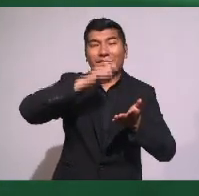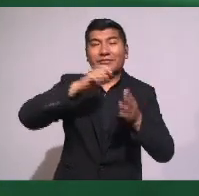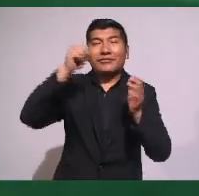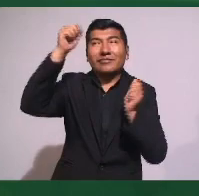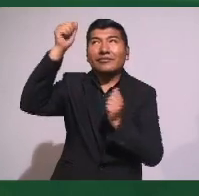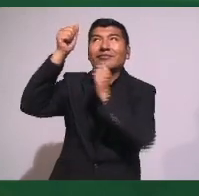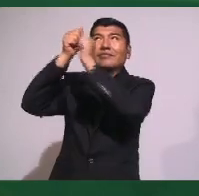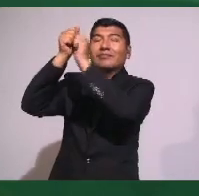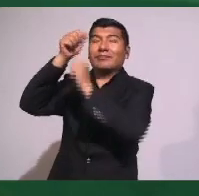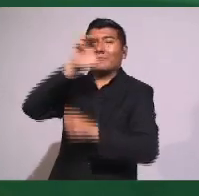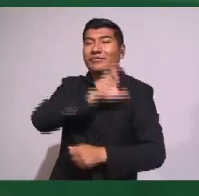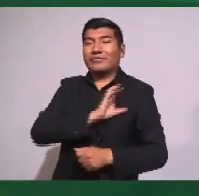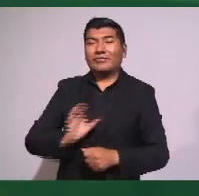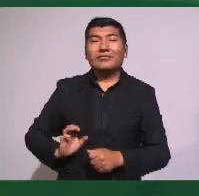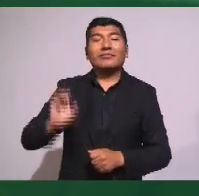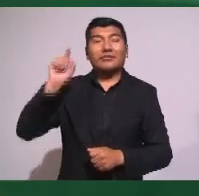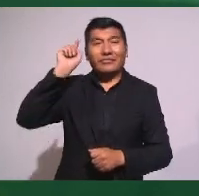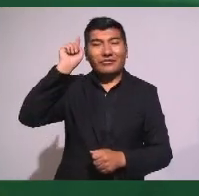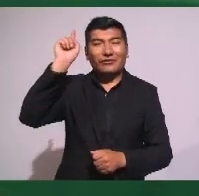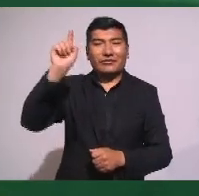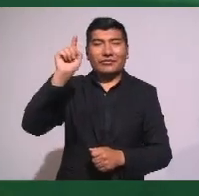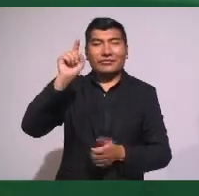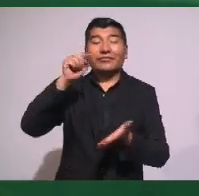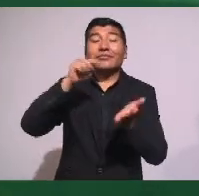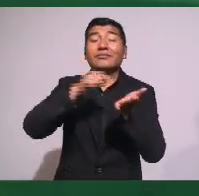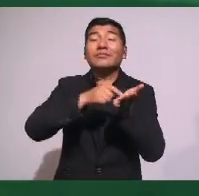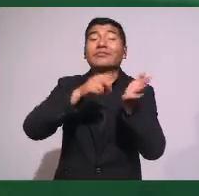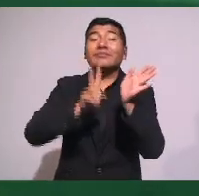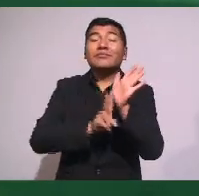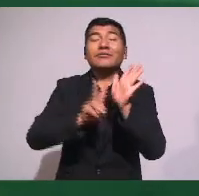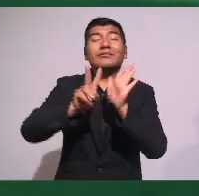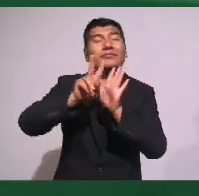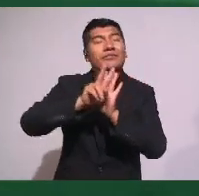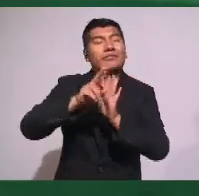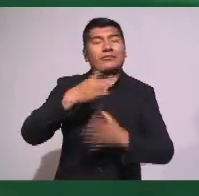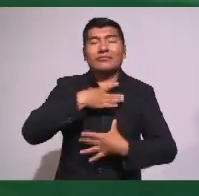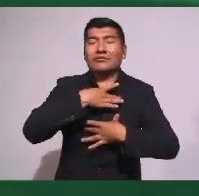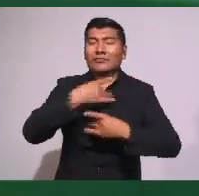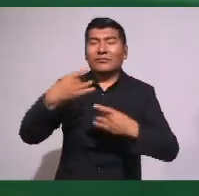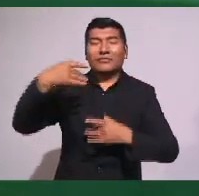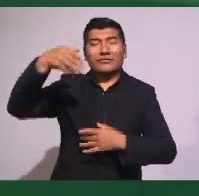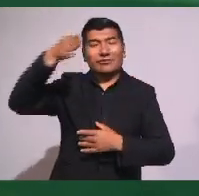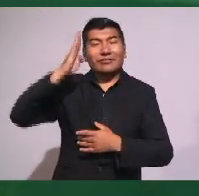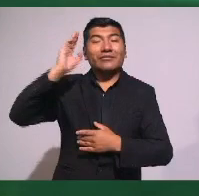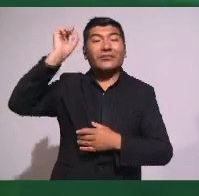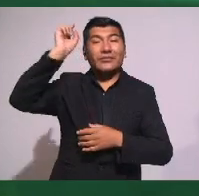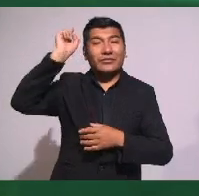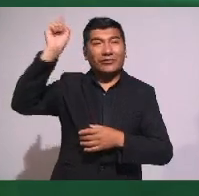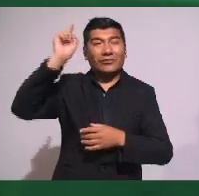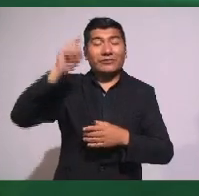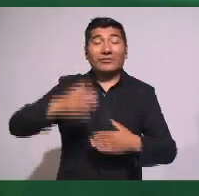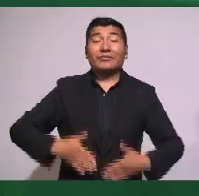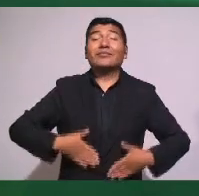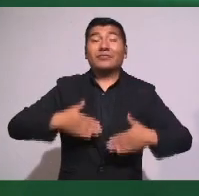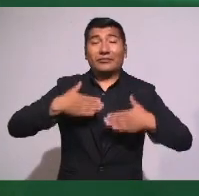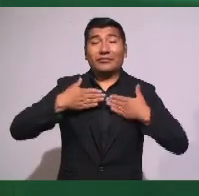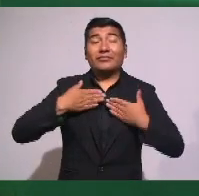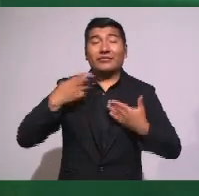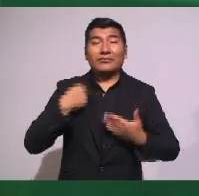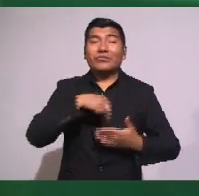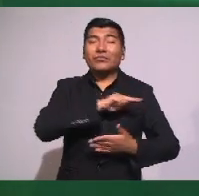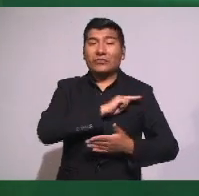Cristo. Esta es la ofrenda agradable a Dios. La vida que